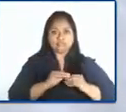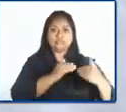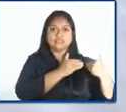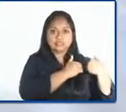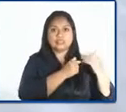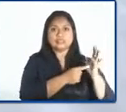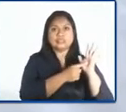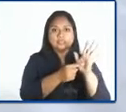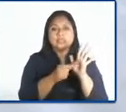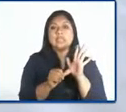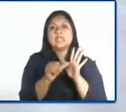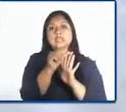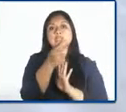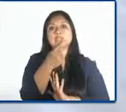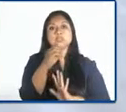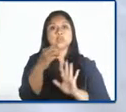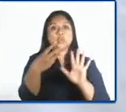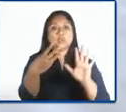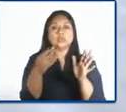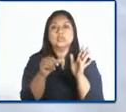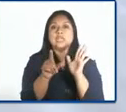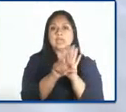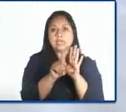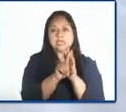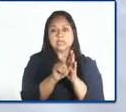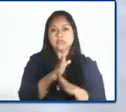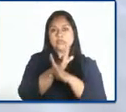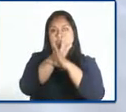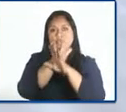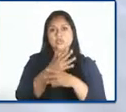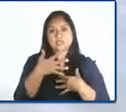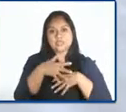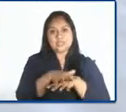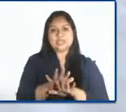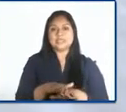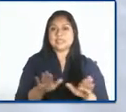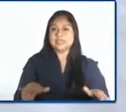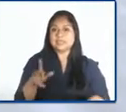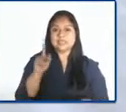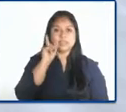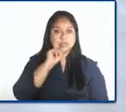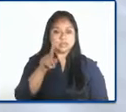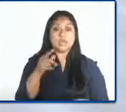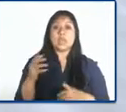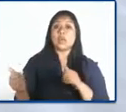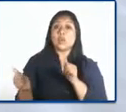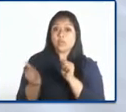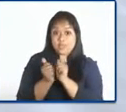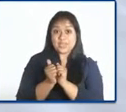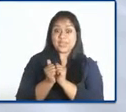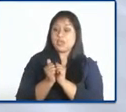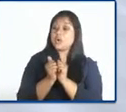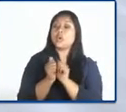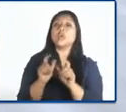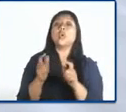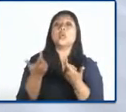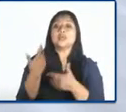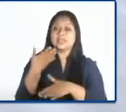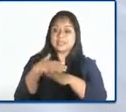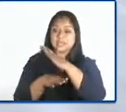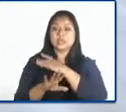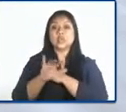el artículo 108 de la Ley de Protección Integral de la Niñez y Adolescencia. El acompañamiento se hace dentro de los juzgados,